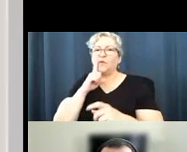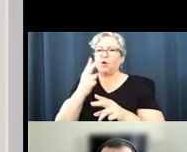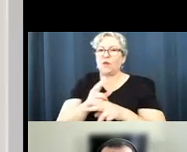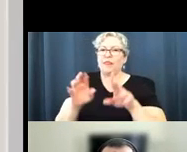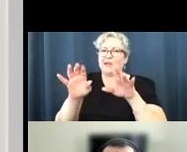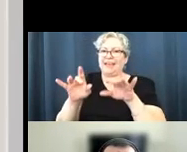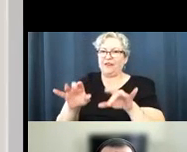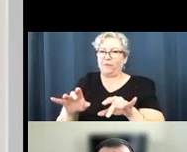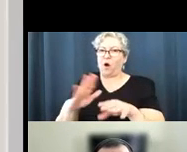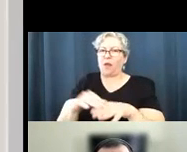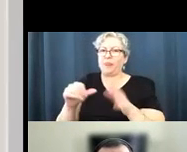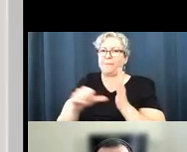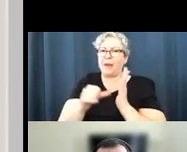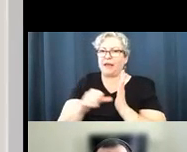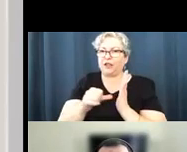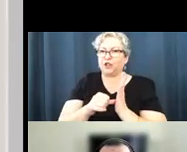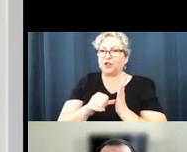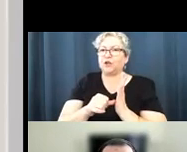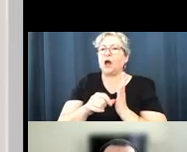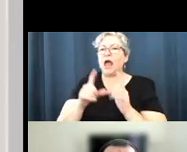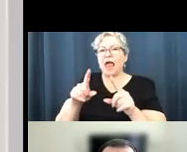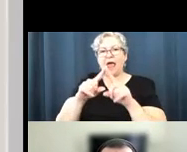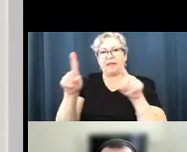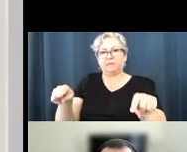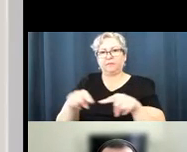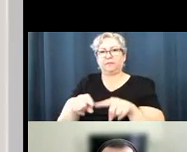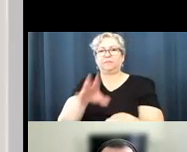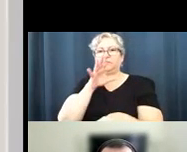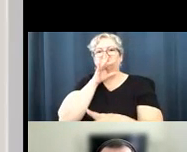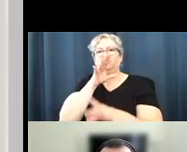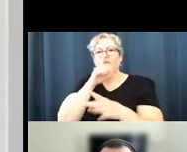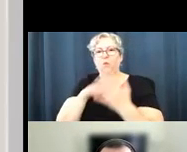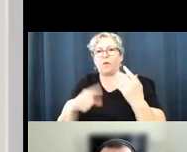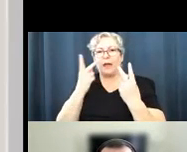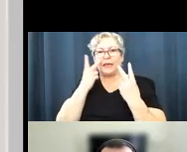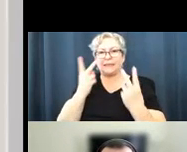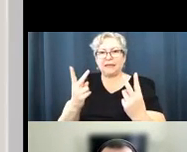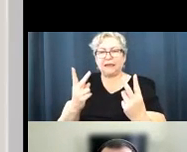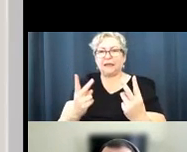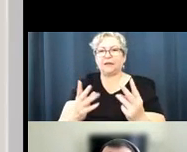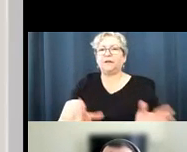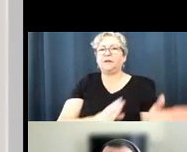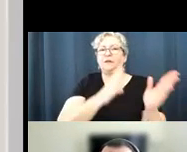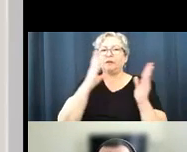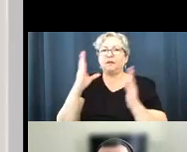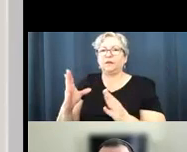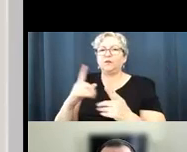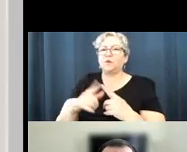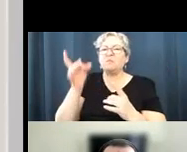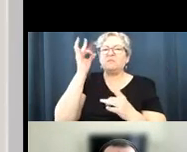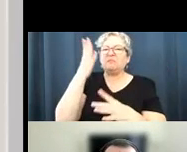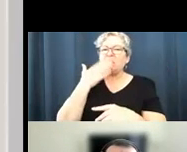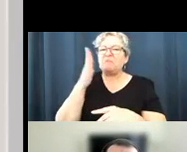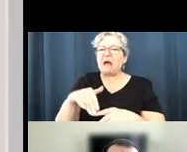uno lo navega usando el keyboard, el teclado, y el screen reader nos va a decir qué es lo que está diciendo la pantalla.